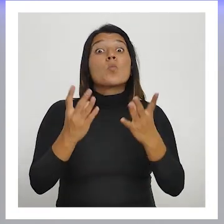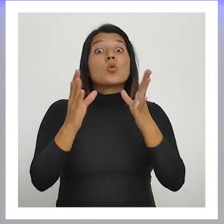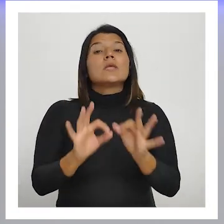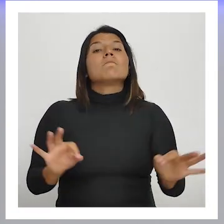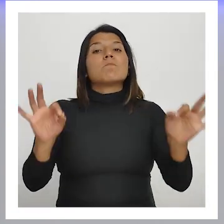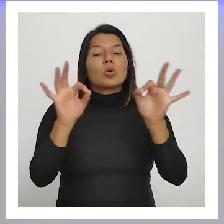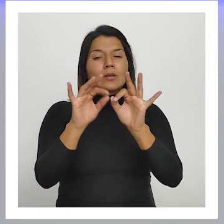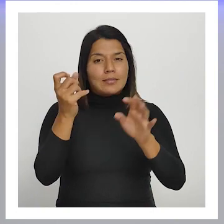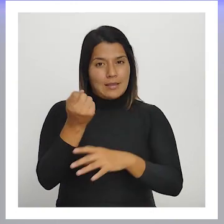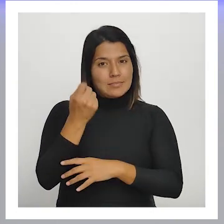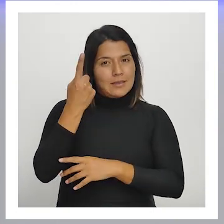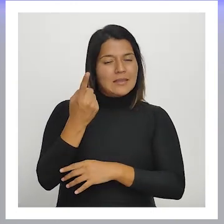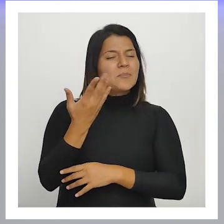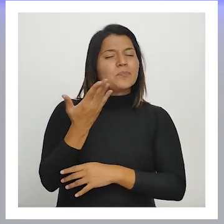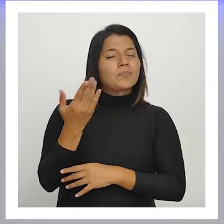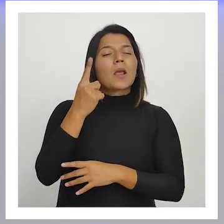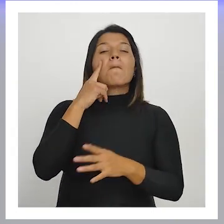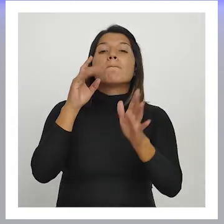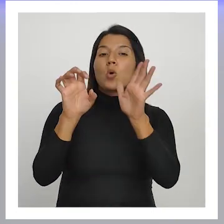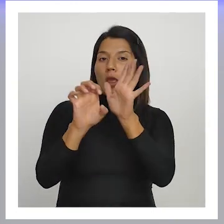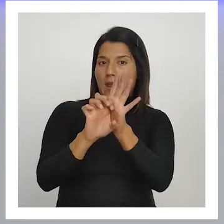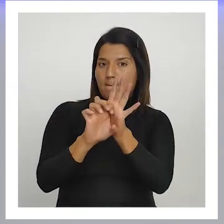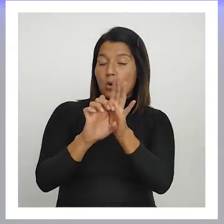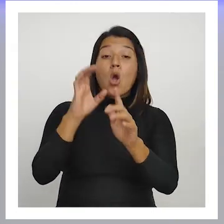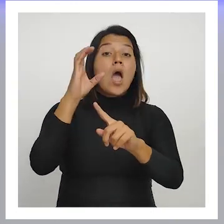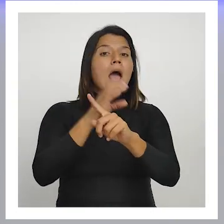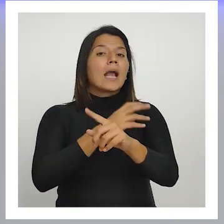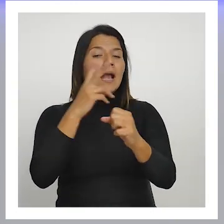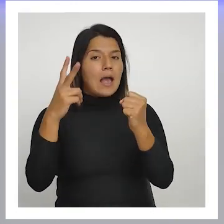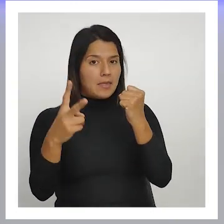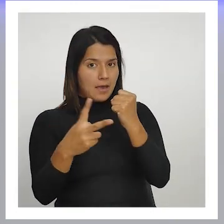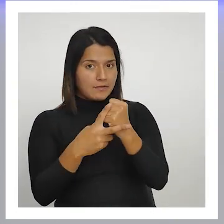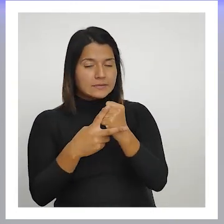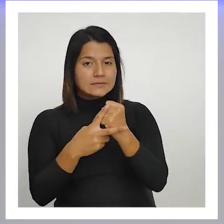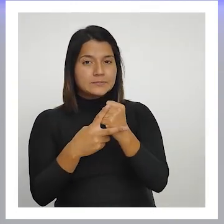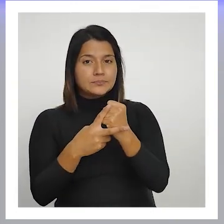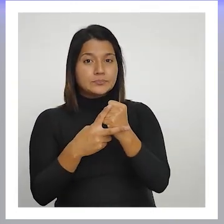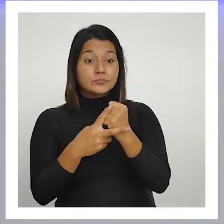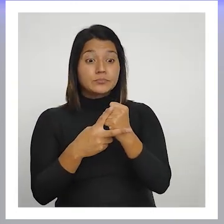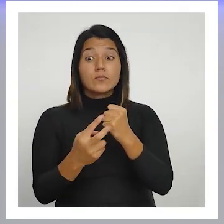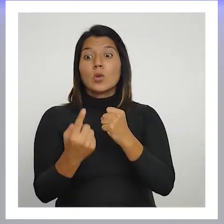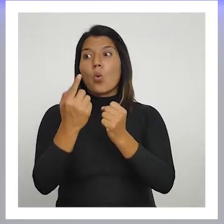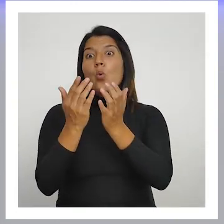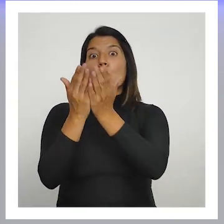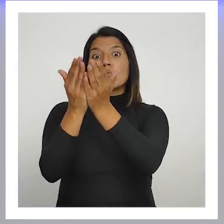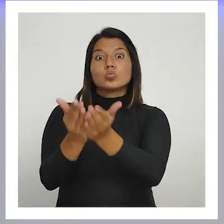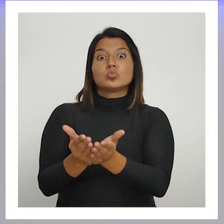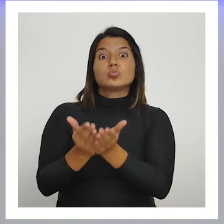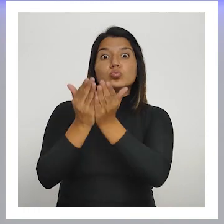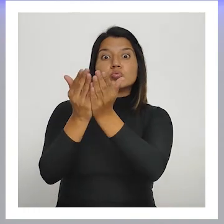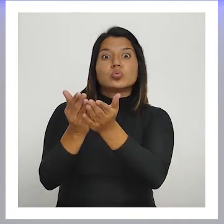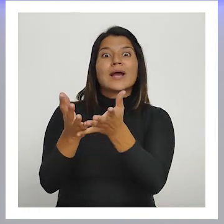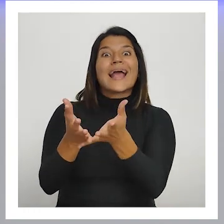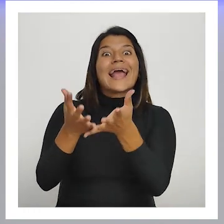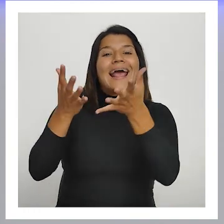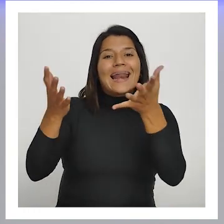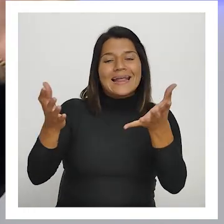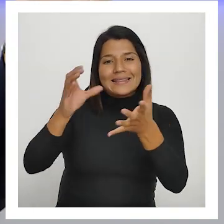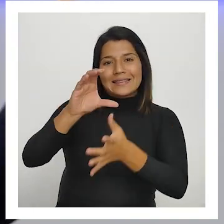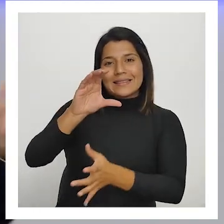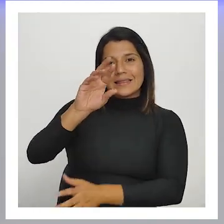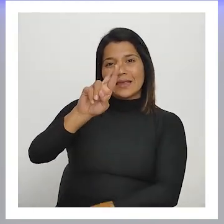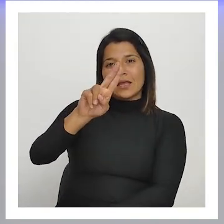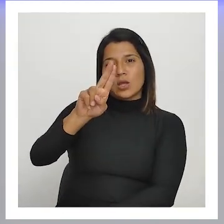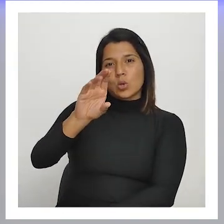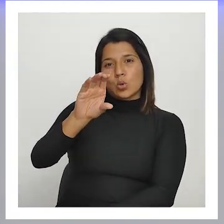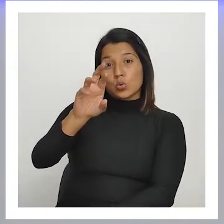que, por ejemplo, cada vez que un crucero llega a este país, hay